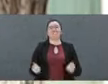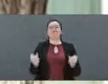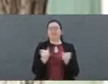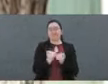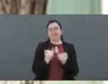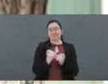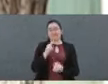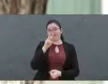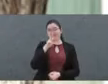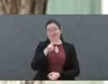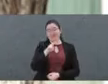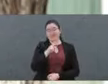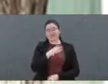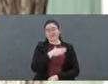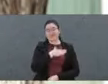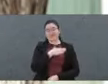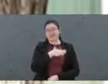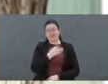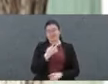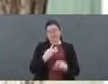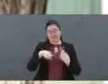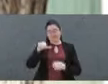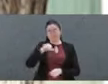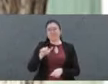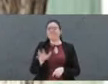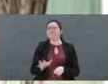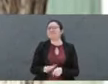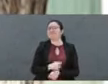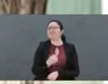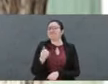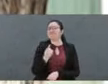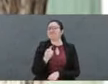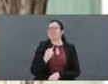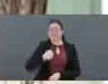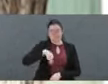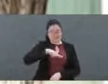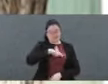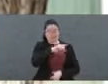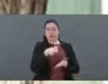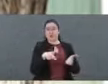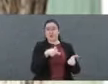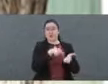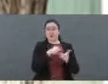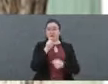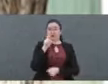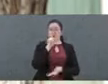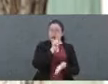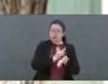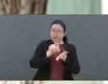hoy nos visita para que veamos esta planta potabilizadora